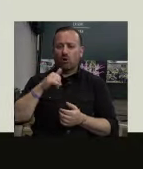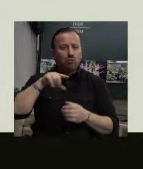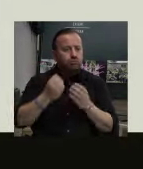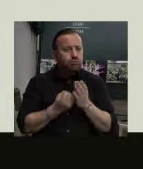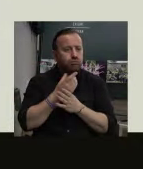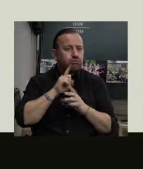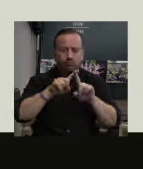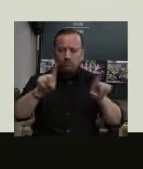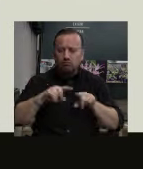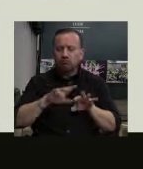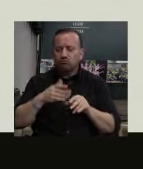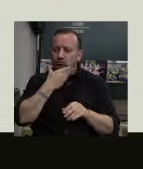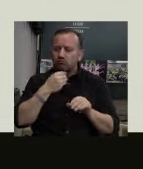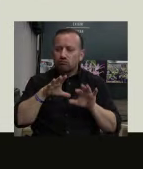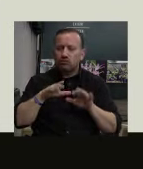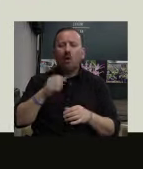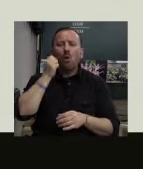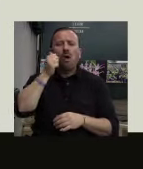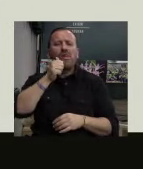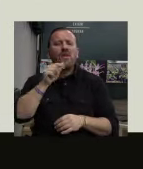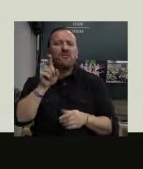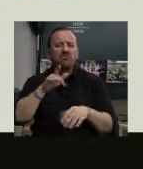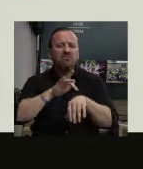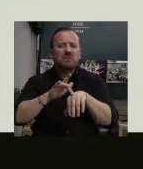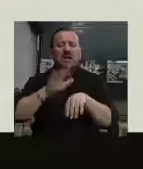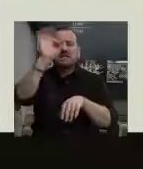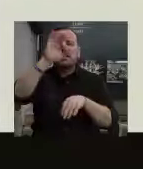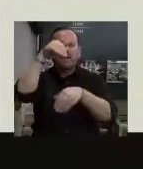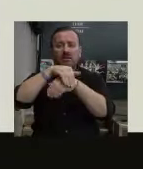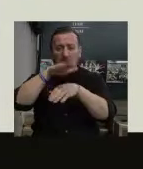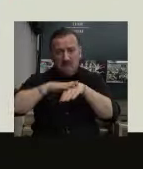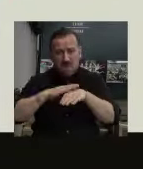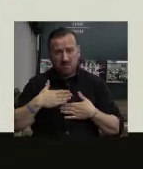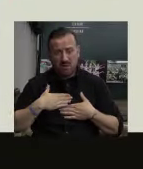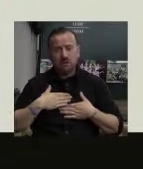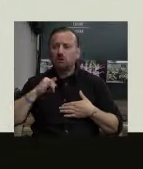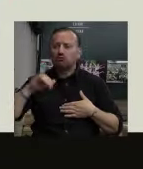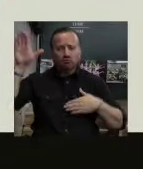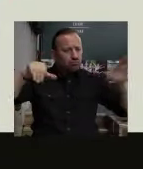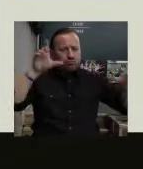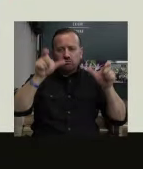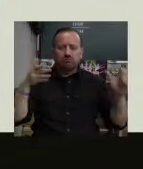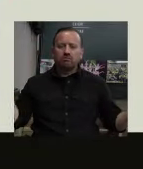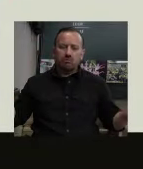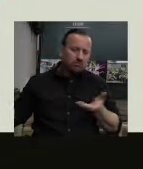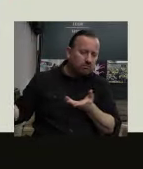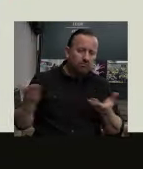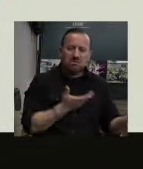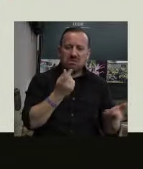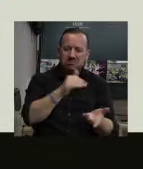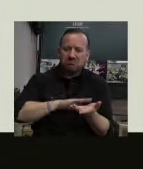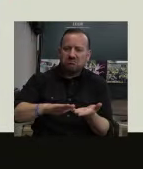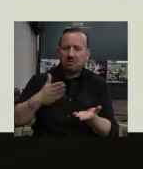muy bonita qué día está vacía Ah los sábados por la tarde me la presta sí traíamos gente gratis